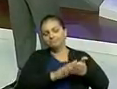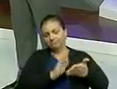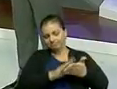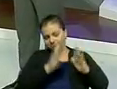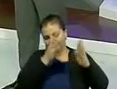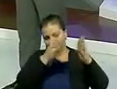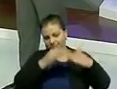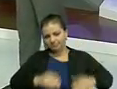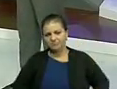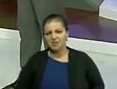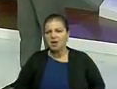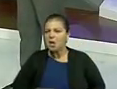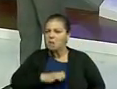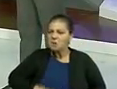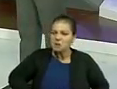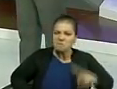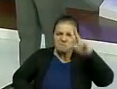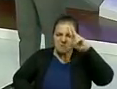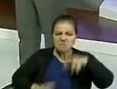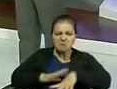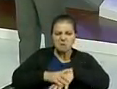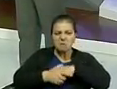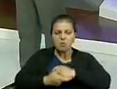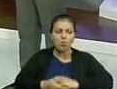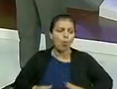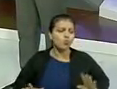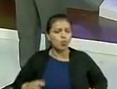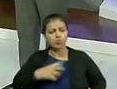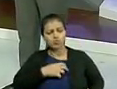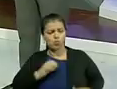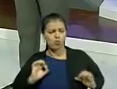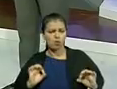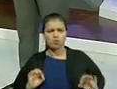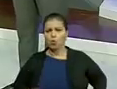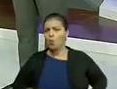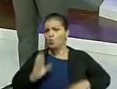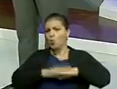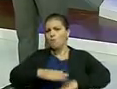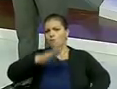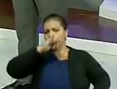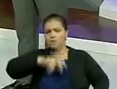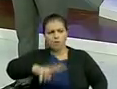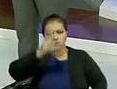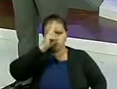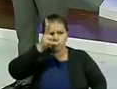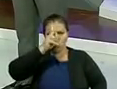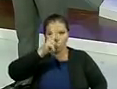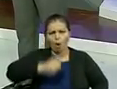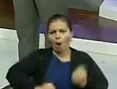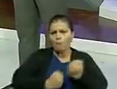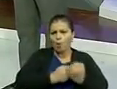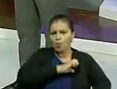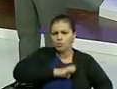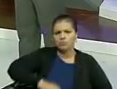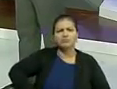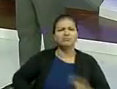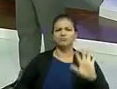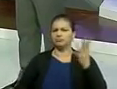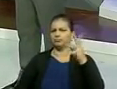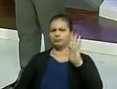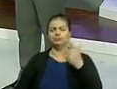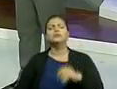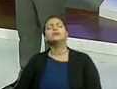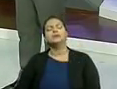ganado. Nada de que no se puede decir... Nada que el árbitro de que no, señor. Muy bien. Y ahora, por fin